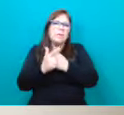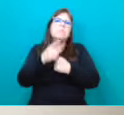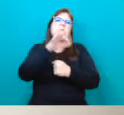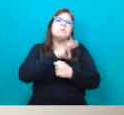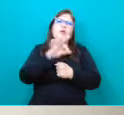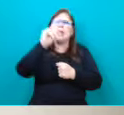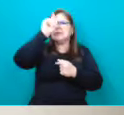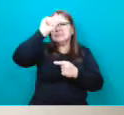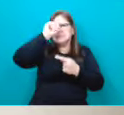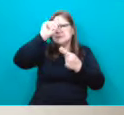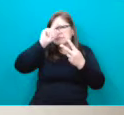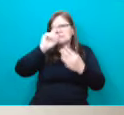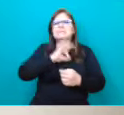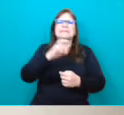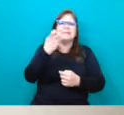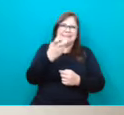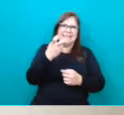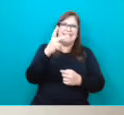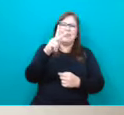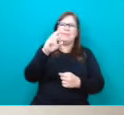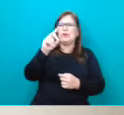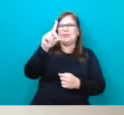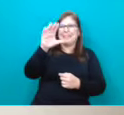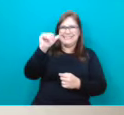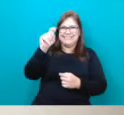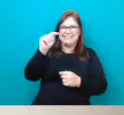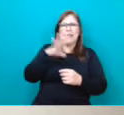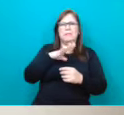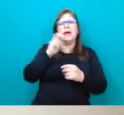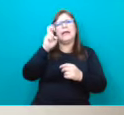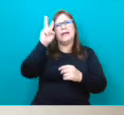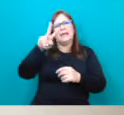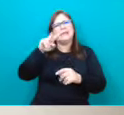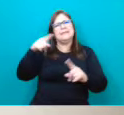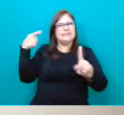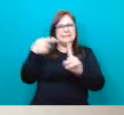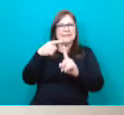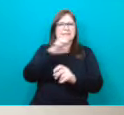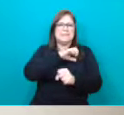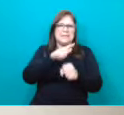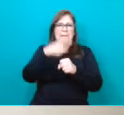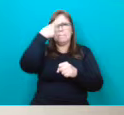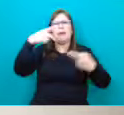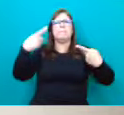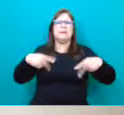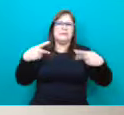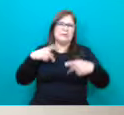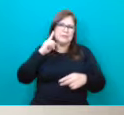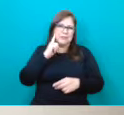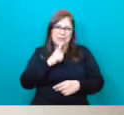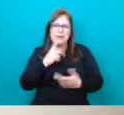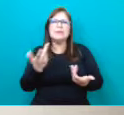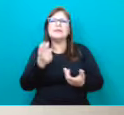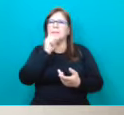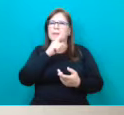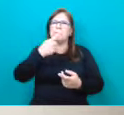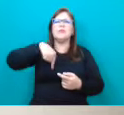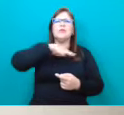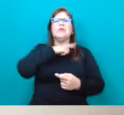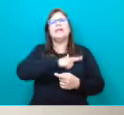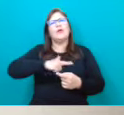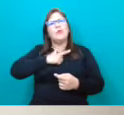escuchar y le puedes recomendar este podcast porque es especialmente hecho para gente con dificultad para escuchar y para